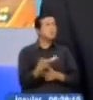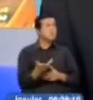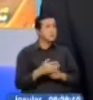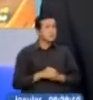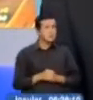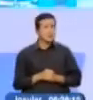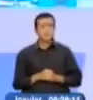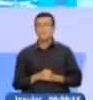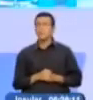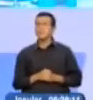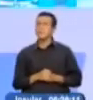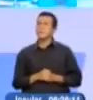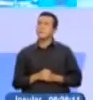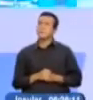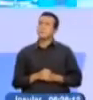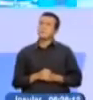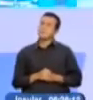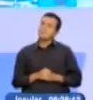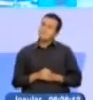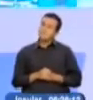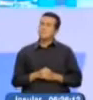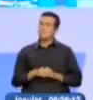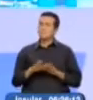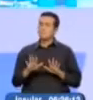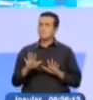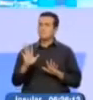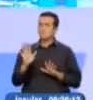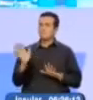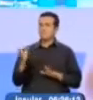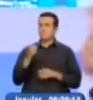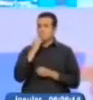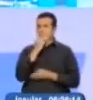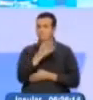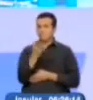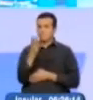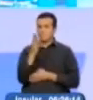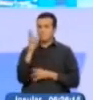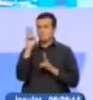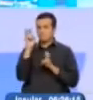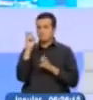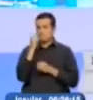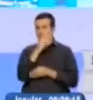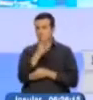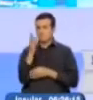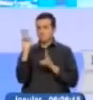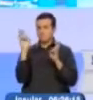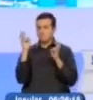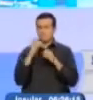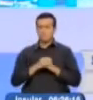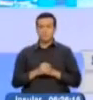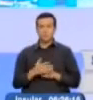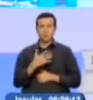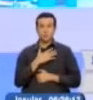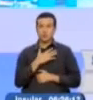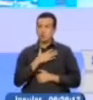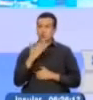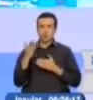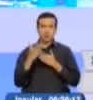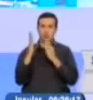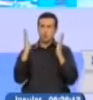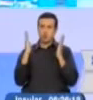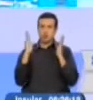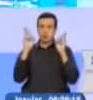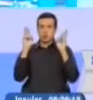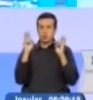Sí, bueno, primero que nada, mi comentario, entre paréntesis, al respecto, es que yo estoy en contra de todo